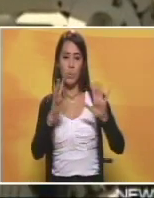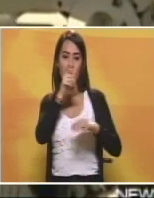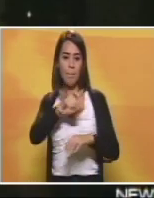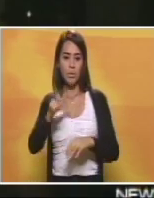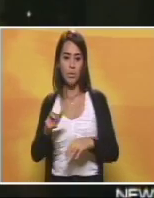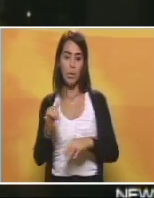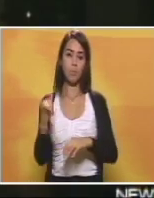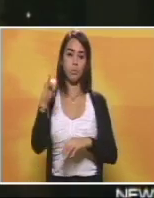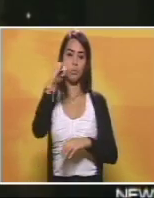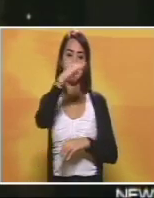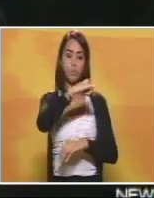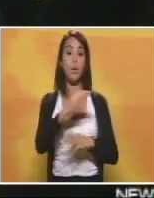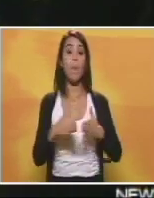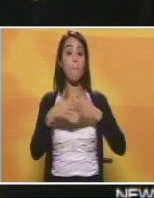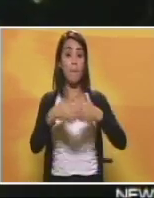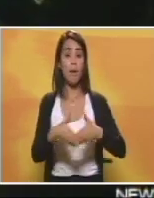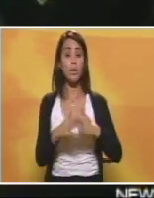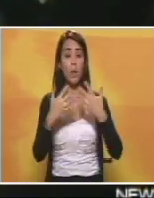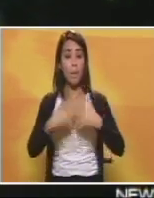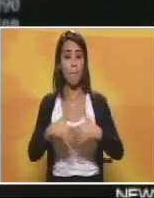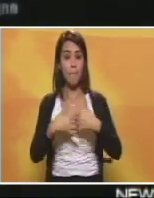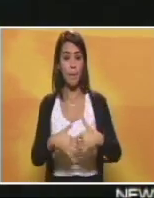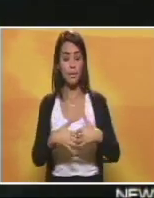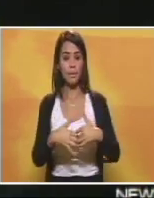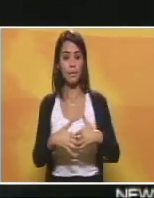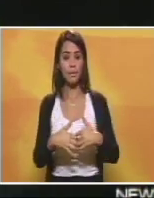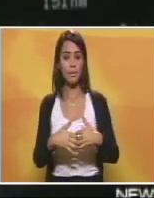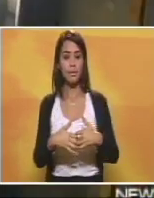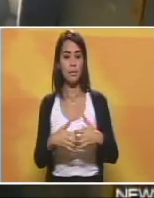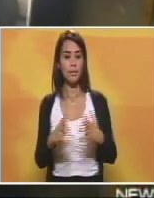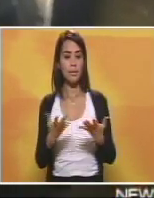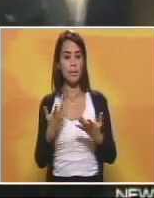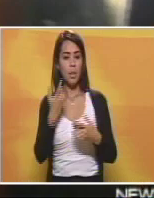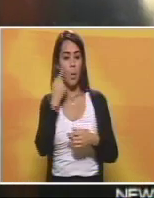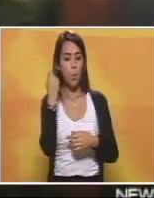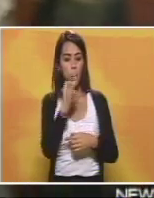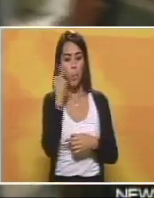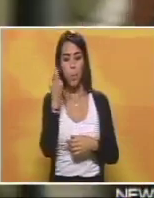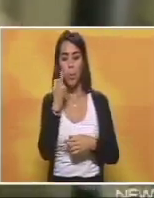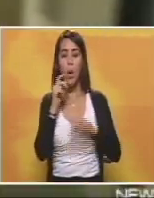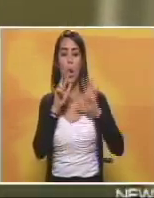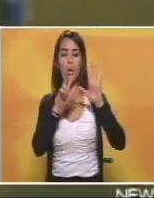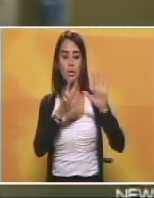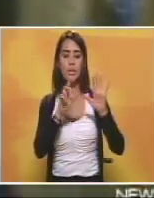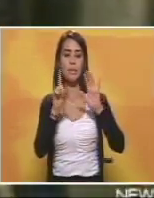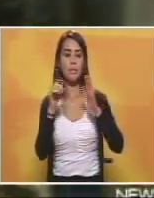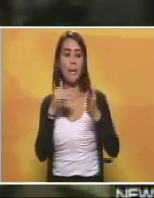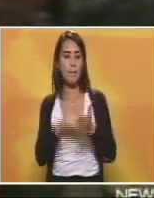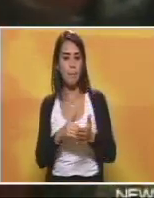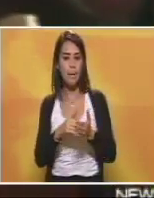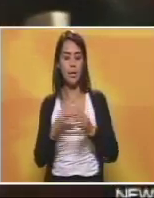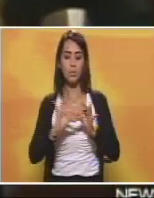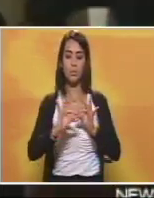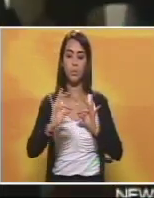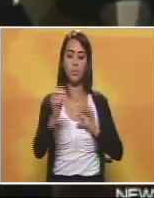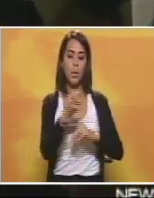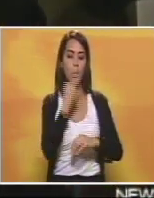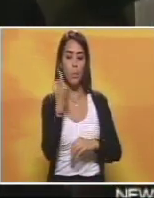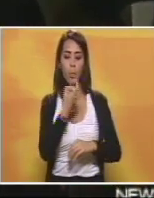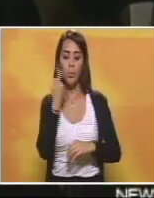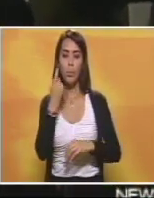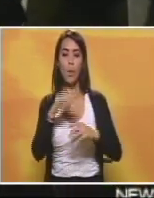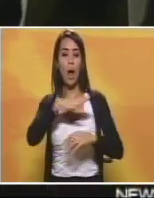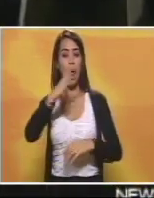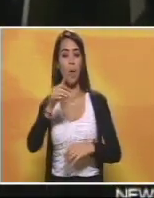fecha un barco de la empresa estadounidense the ocean infinities ha rastreado más de 86 mil kilómetros cuadrados de la zona del océano